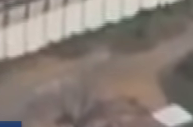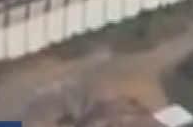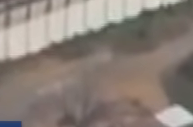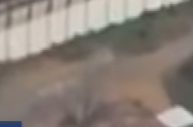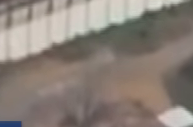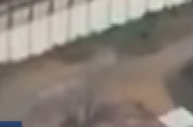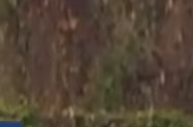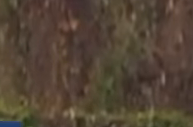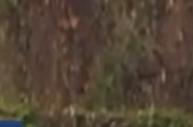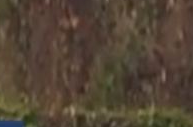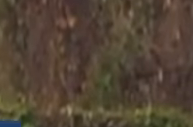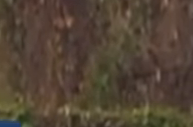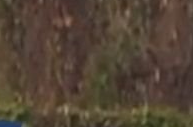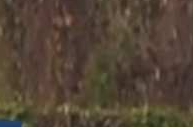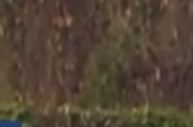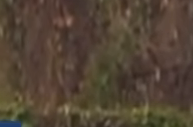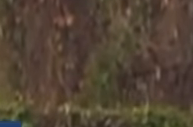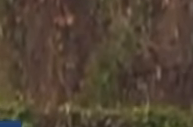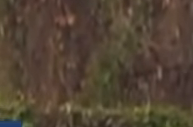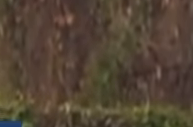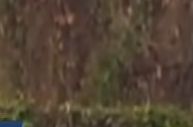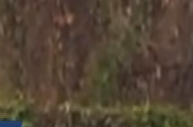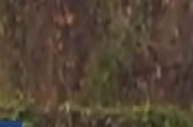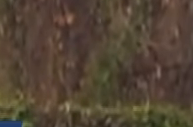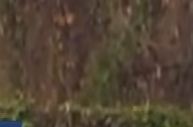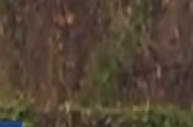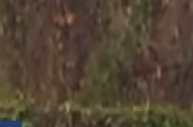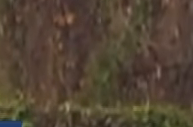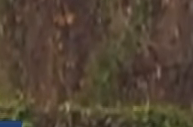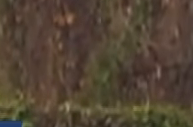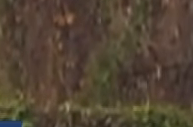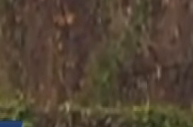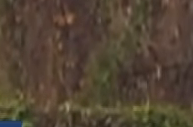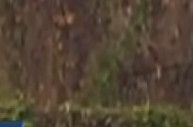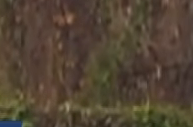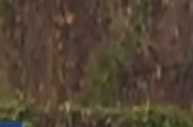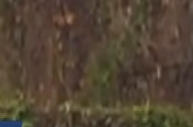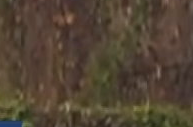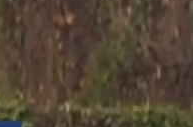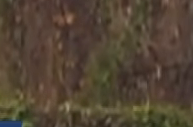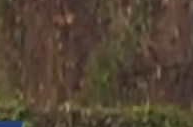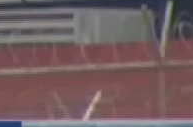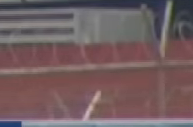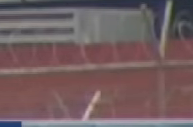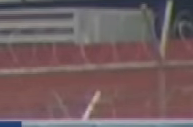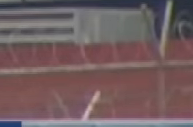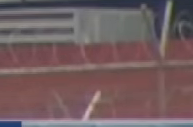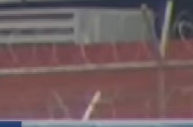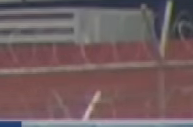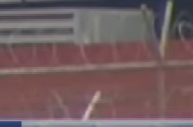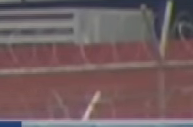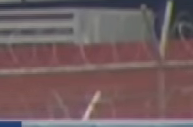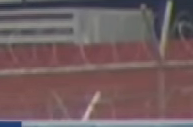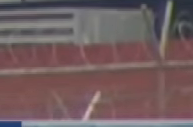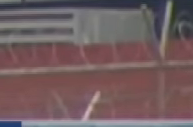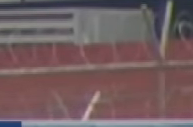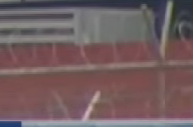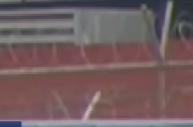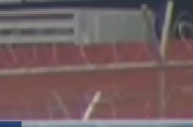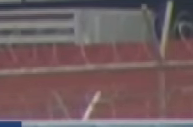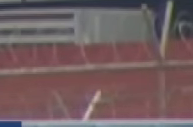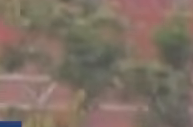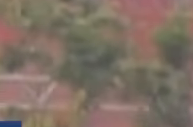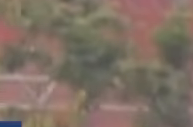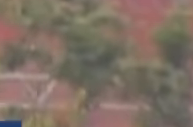grupos de delincuencia organizada intentaron destruir el techo de la cárcel de máxima seguridad la roca en Guayaquil con un dron cargado de